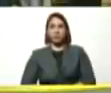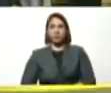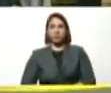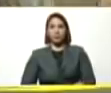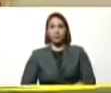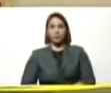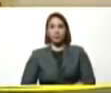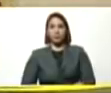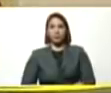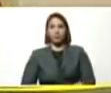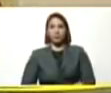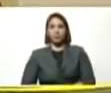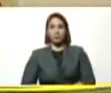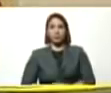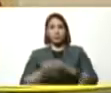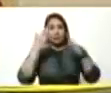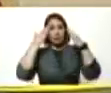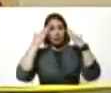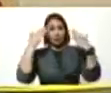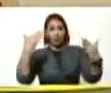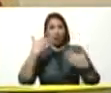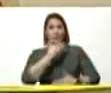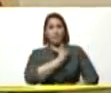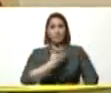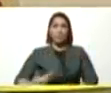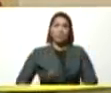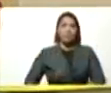Un saludo, presidente Nicolás Maduro,